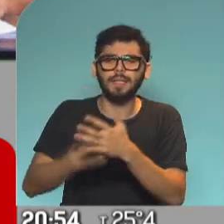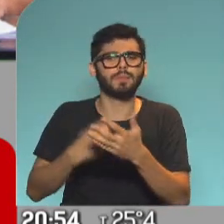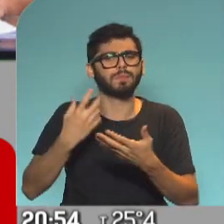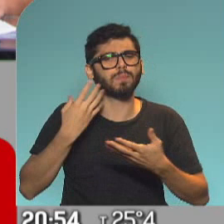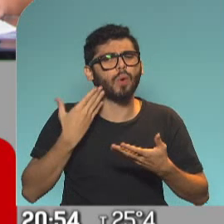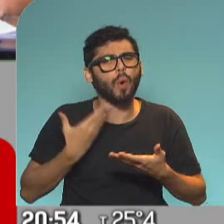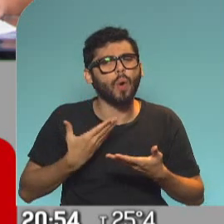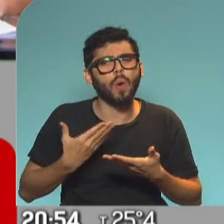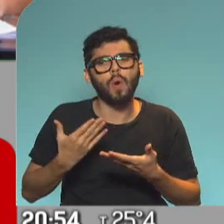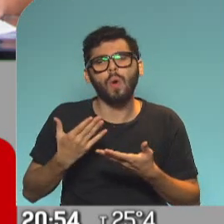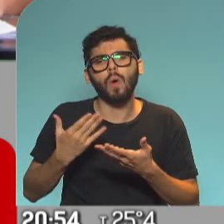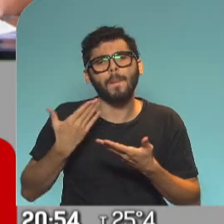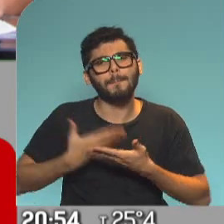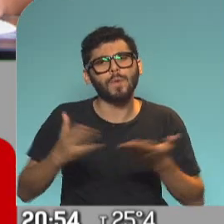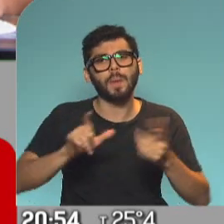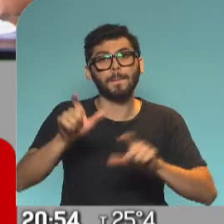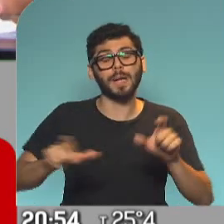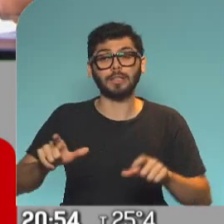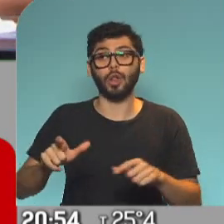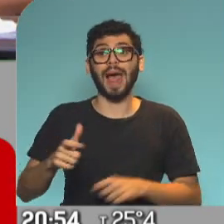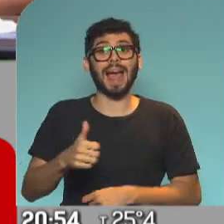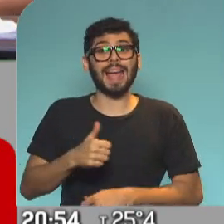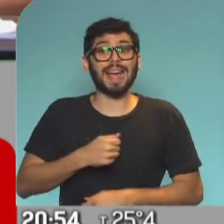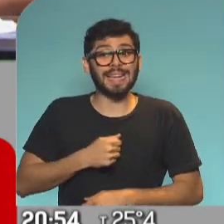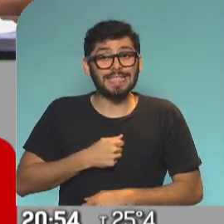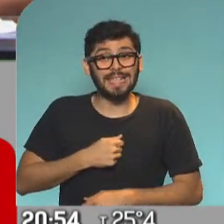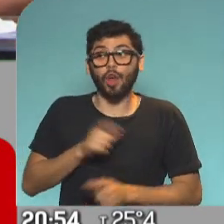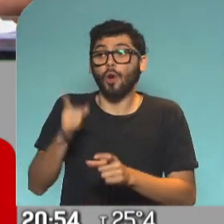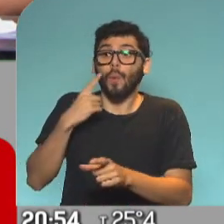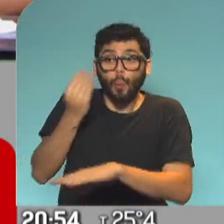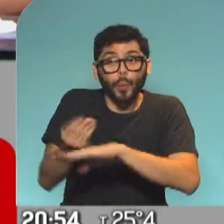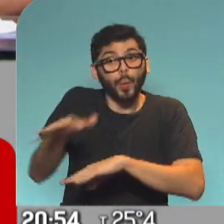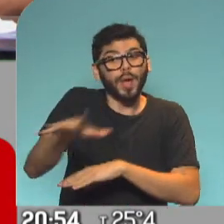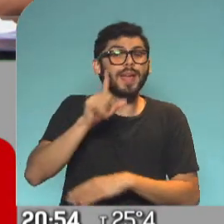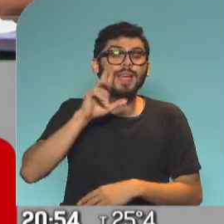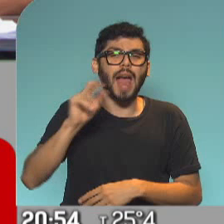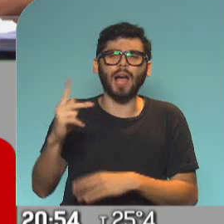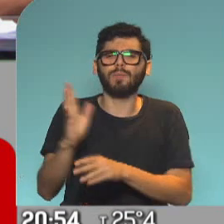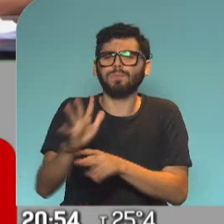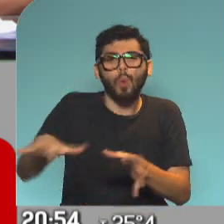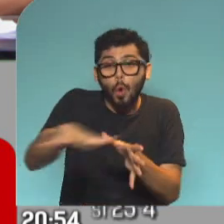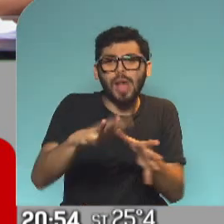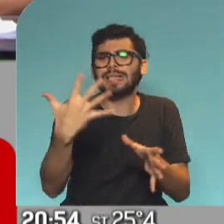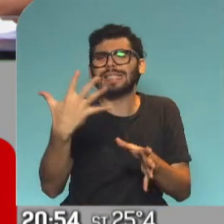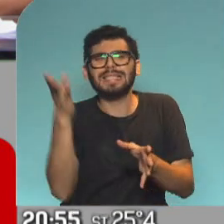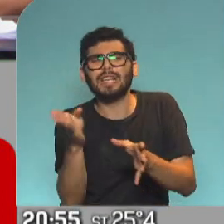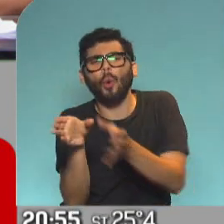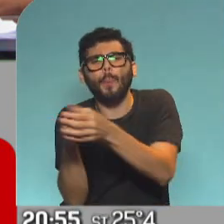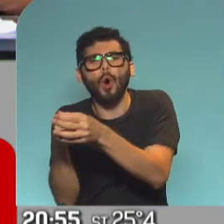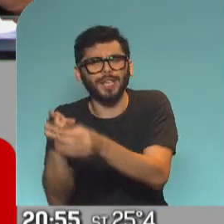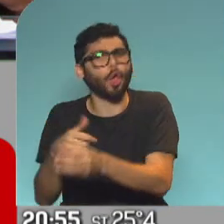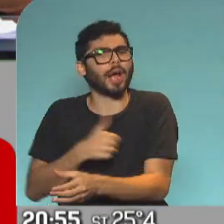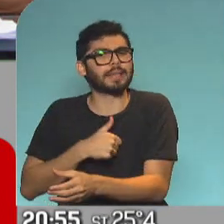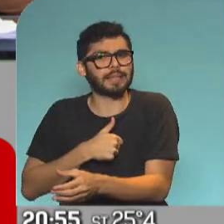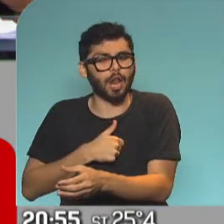las minorías de cristianos iraquíes, ¿no? Que son más del 5% y también de la población iraquí, y también con